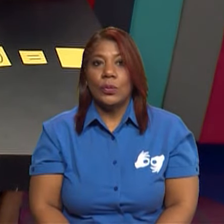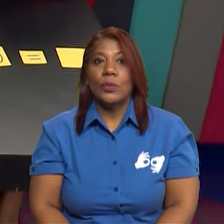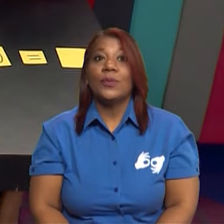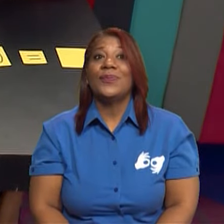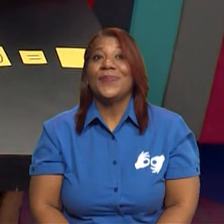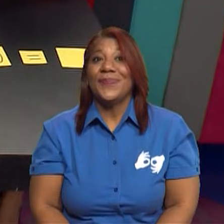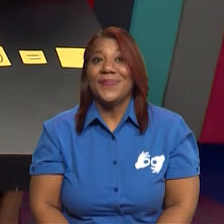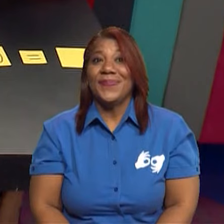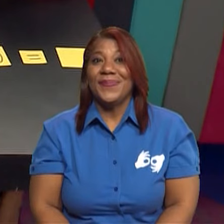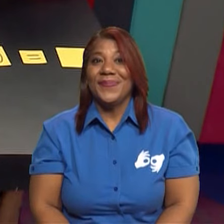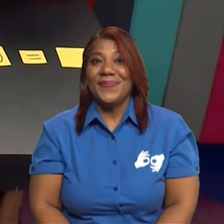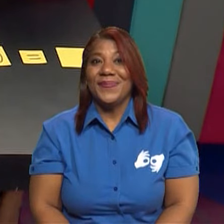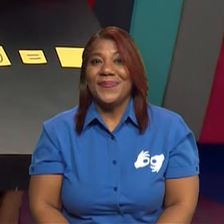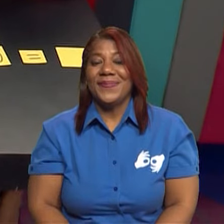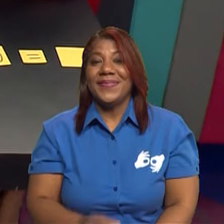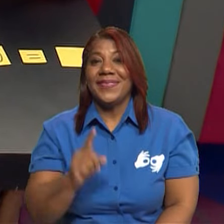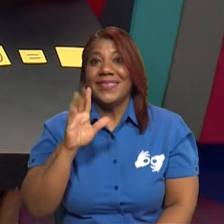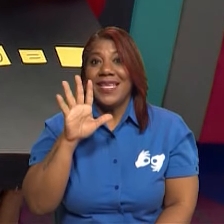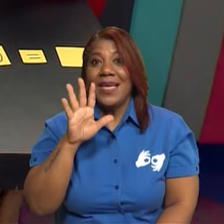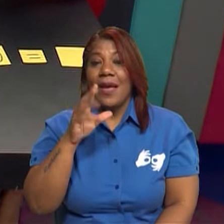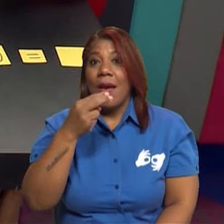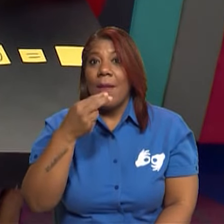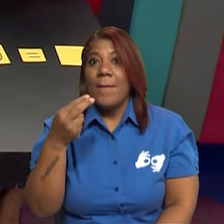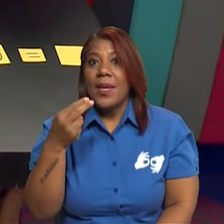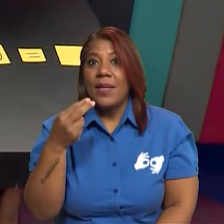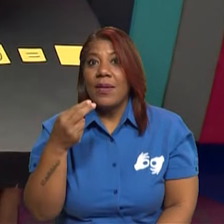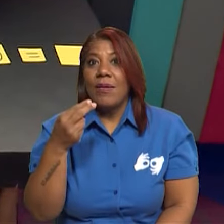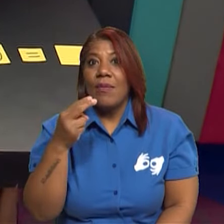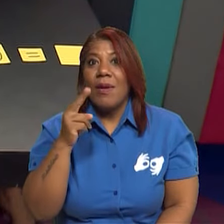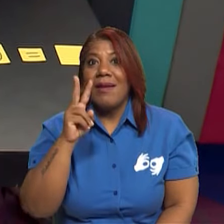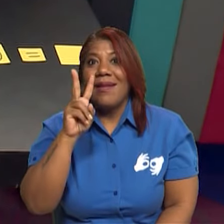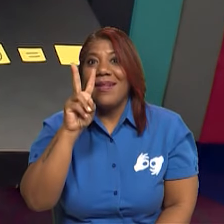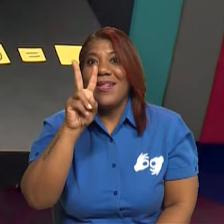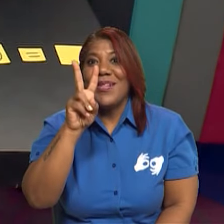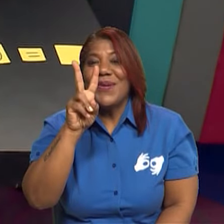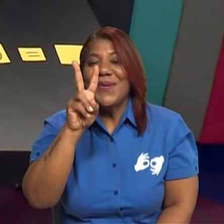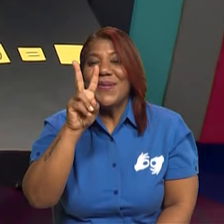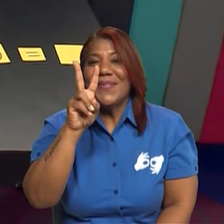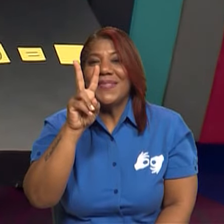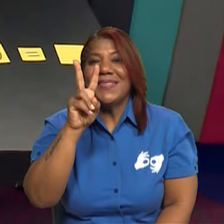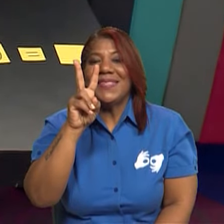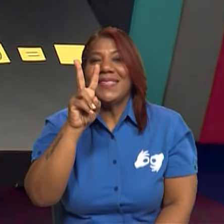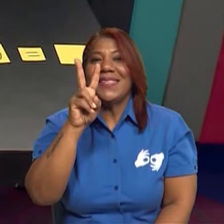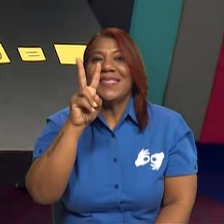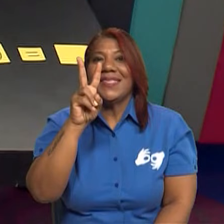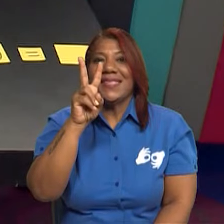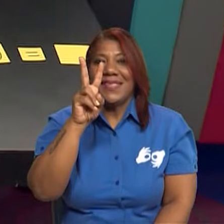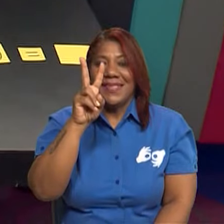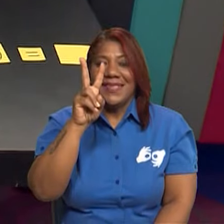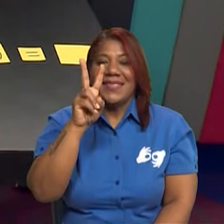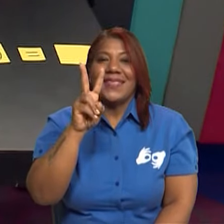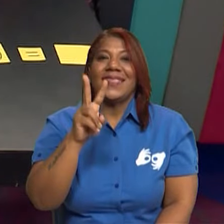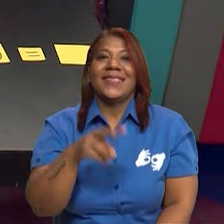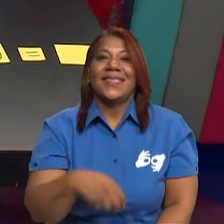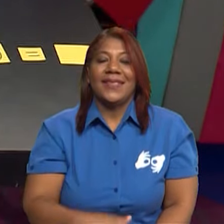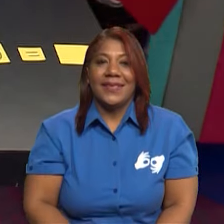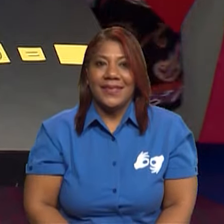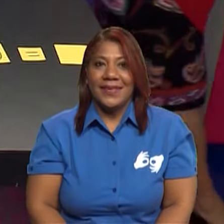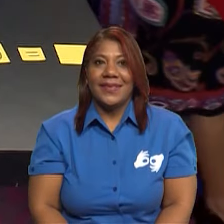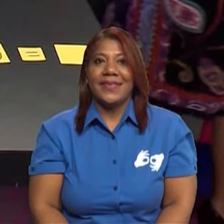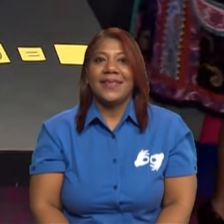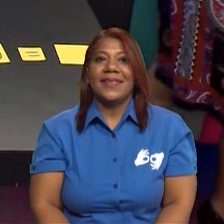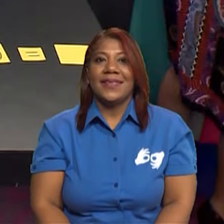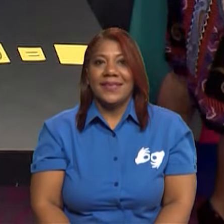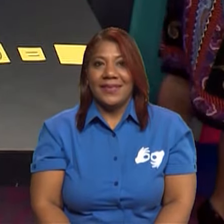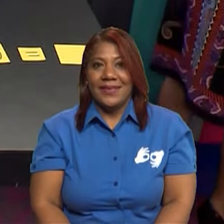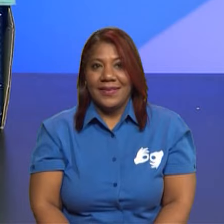2, 3, 4, 5. ¿Cuántos nos están quedando, maestra Carmen? Uno, dos. Dos pompones. Dos pompones. Entonces